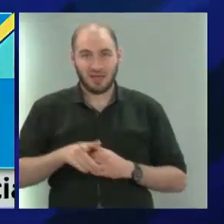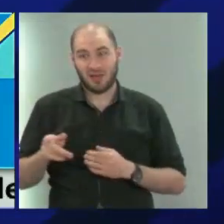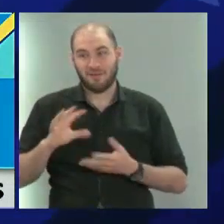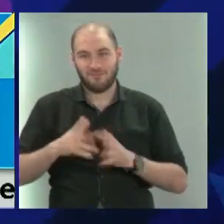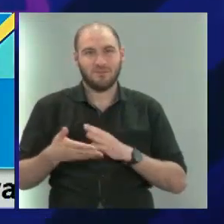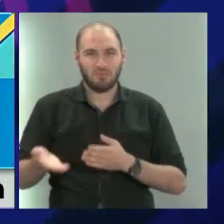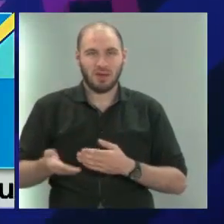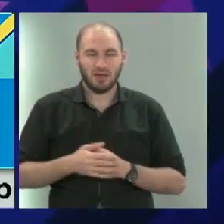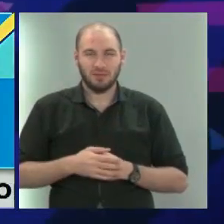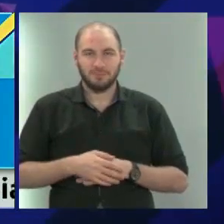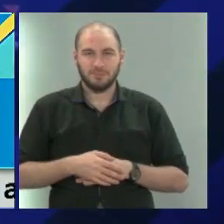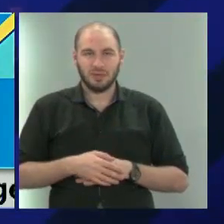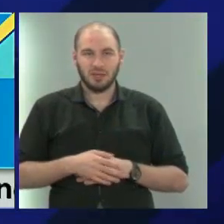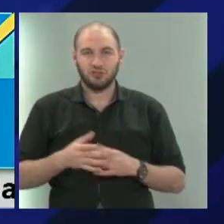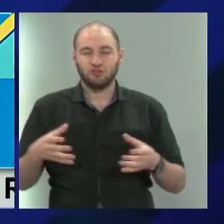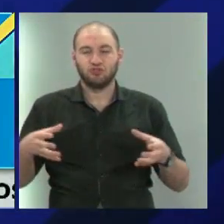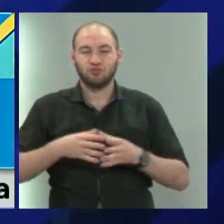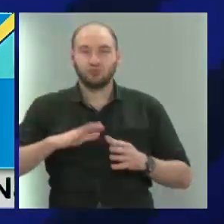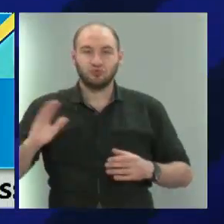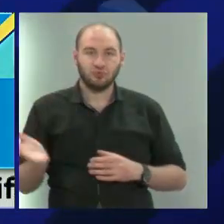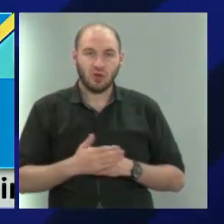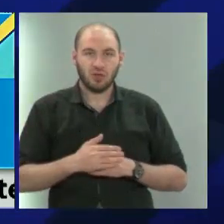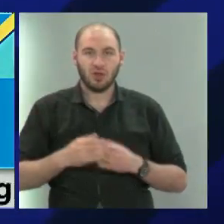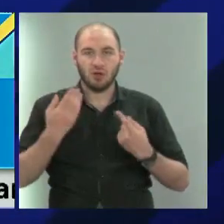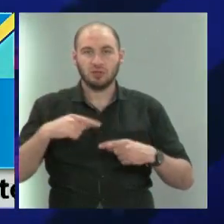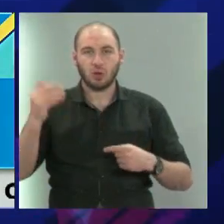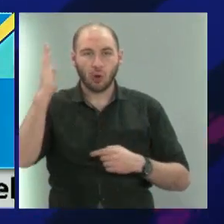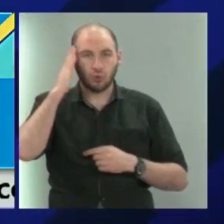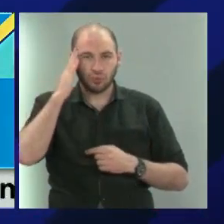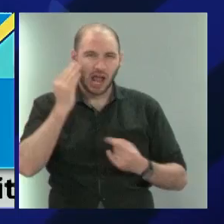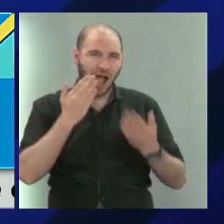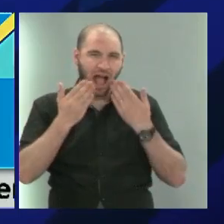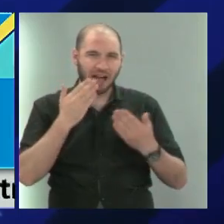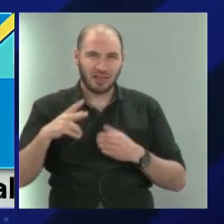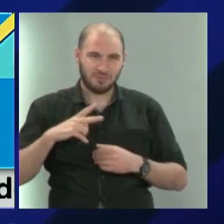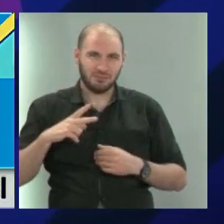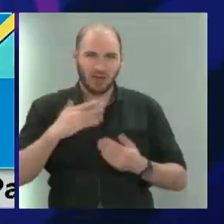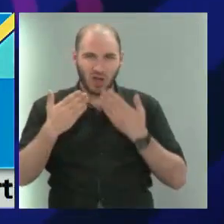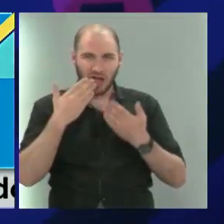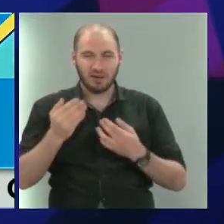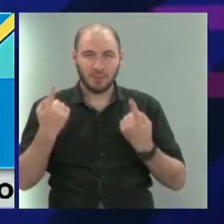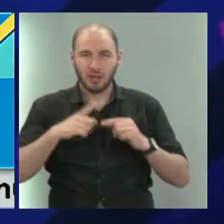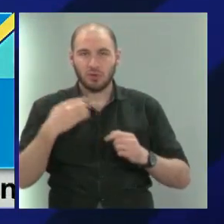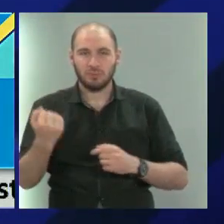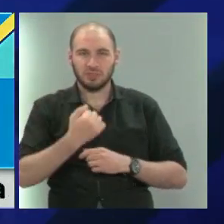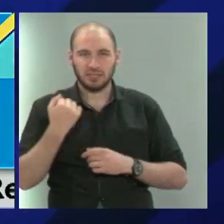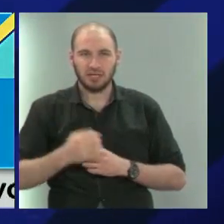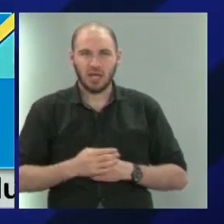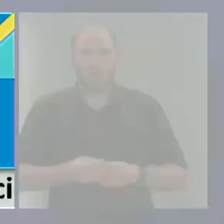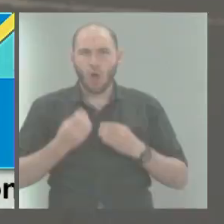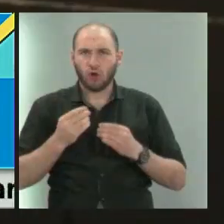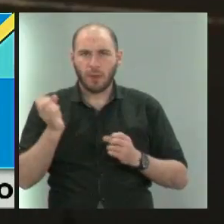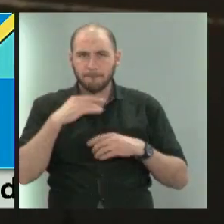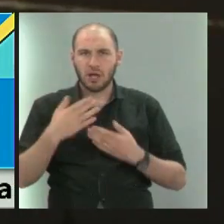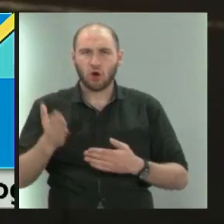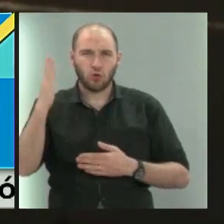¿no? Forma, porque entre todos, este elemento de la cultura, que creo que lo hablamos por ahí fuera del aire, ¿no? Pero que es fundamental. ¿Cómo hacemos para mejorar